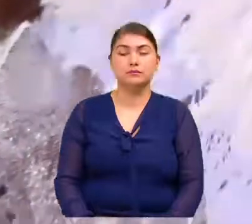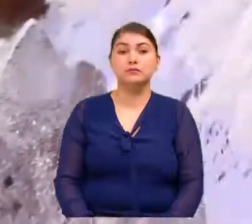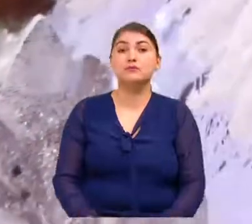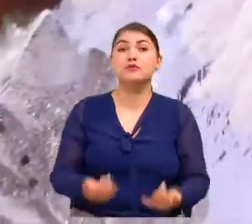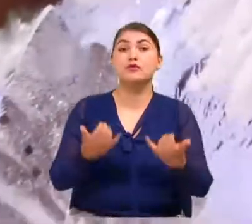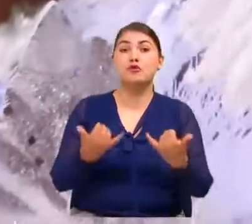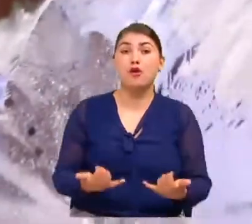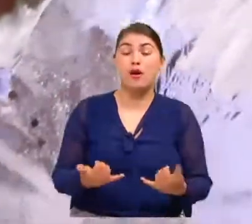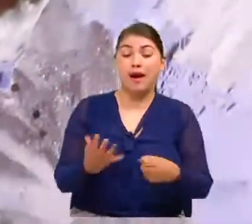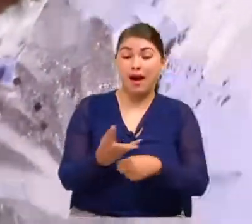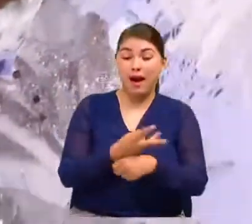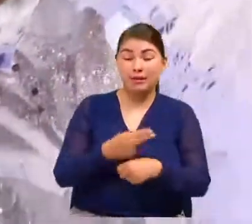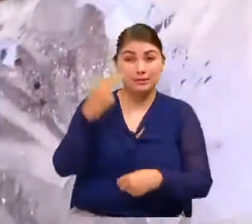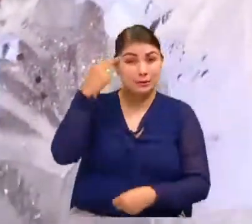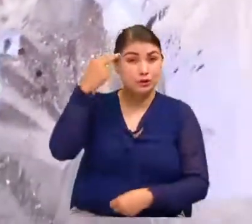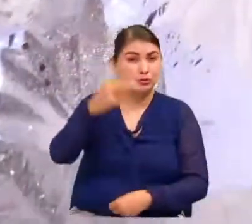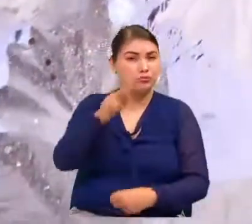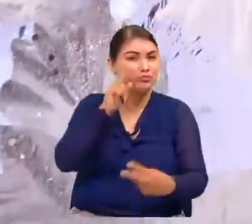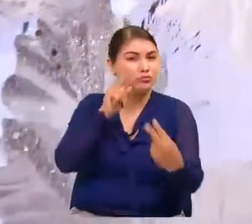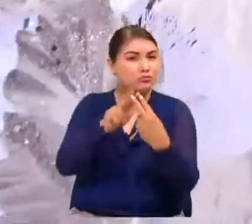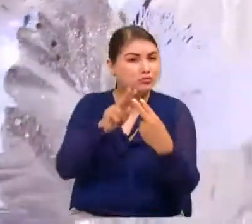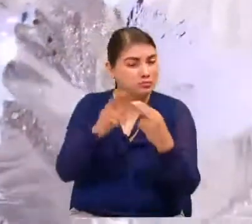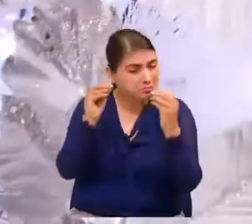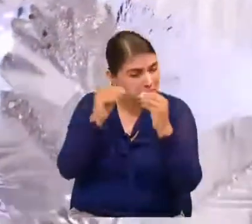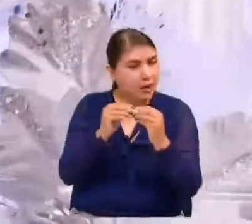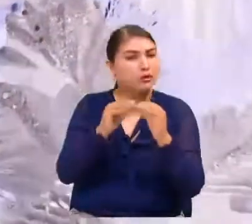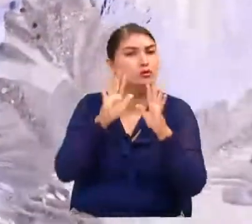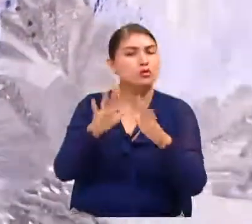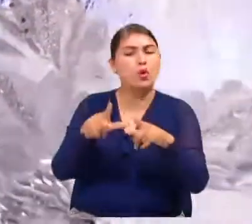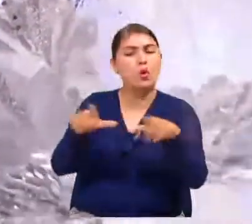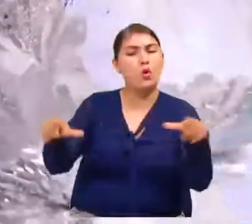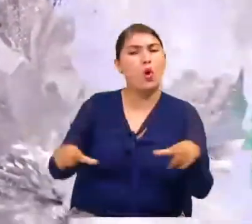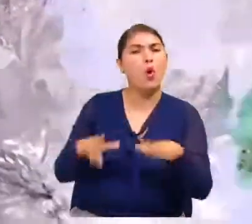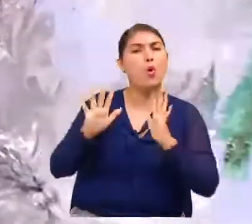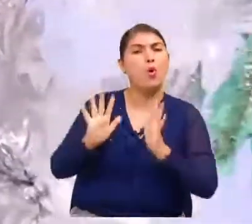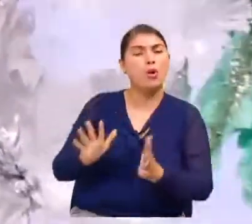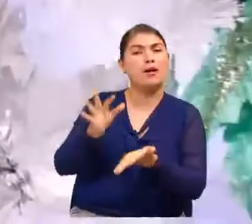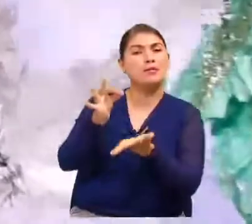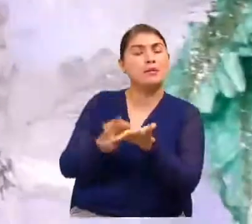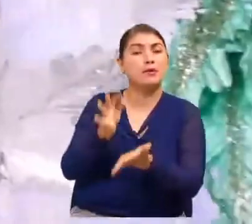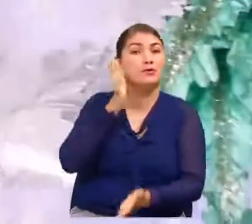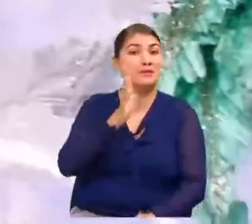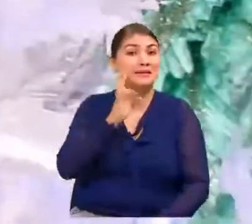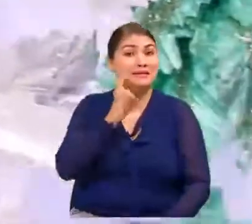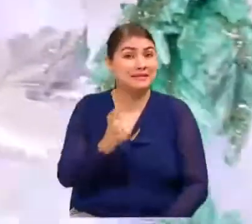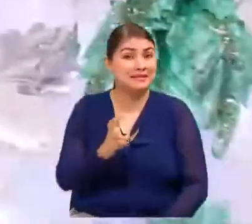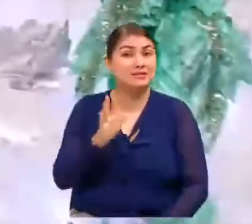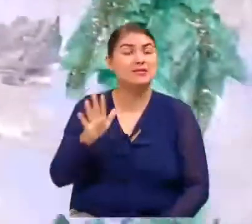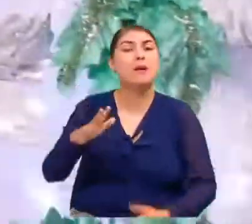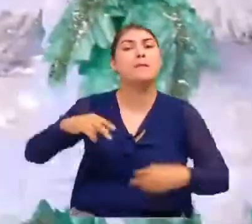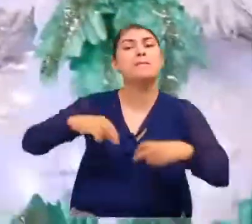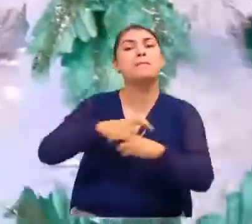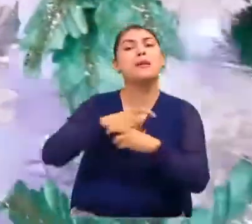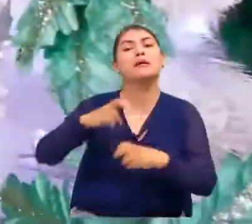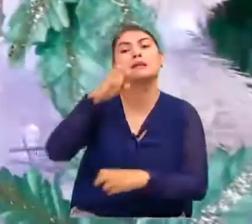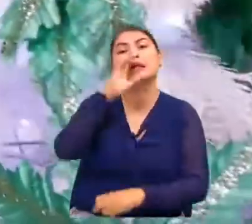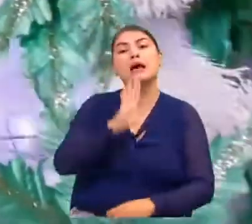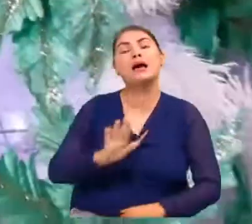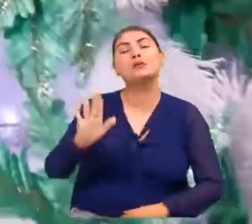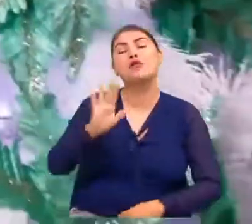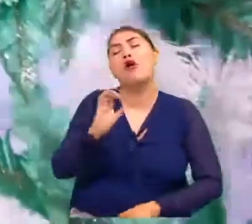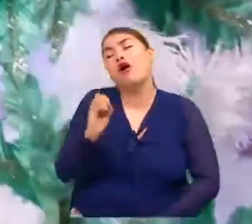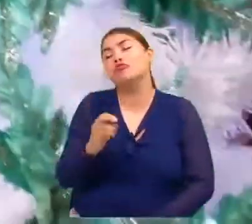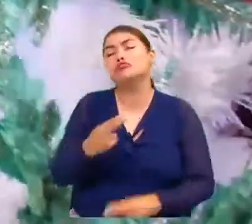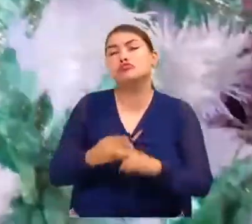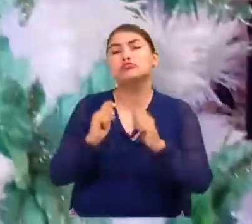y hoy en el arte ex historia queremos que conozcan más de un lugar icónico de la capital del norte de santander y es el parque nacional también